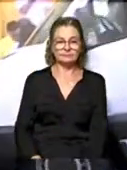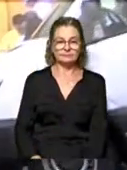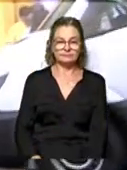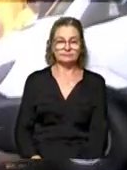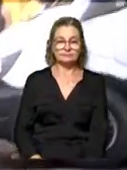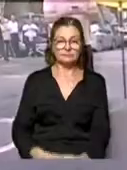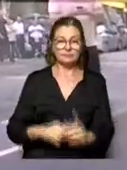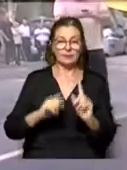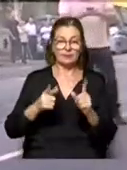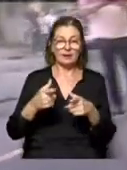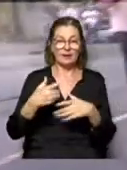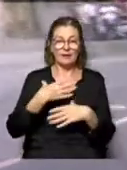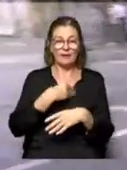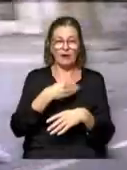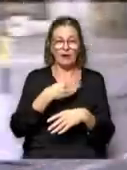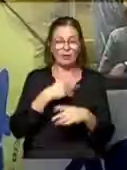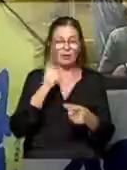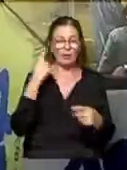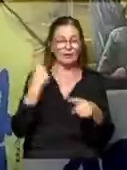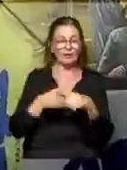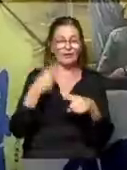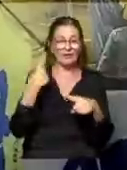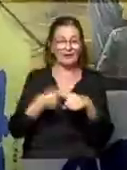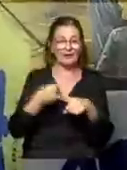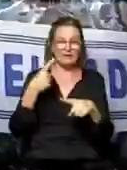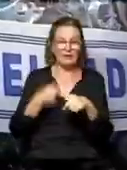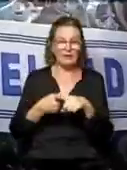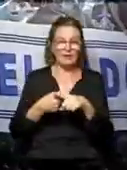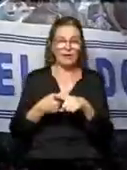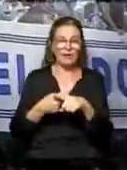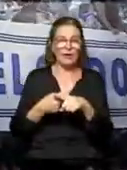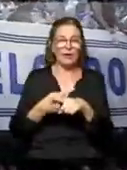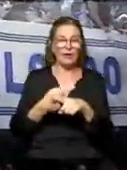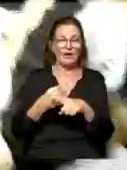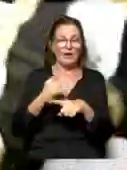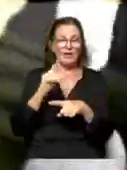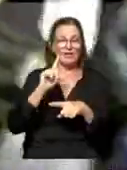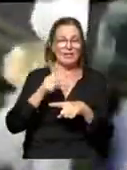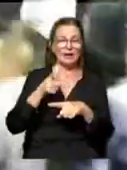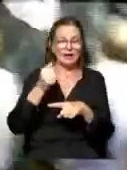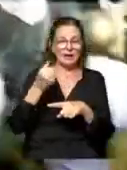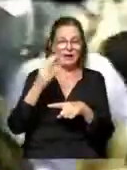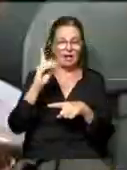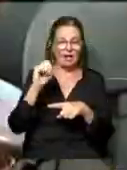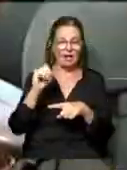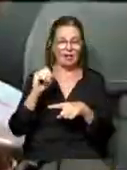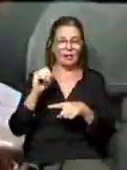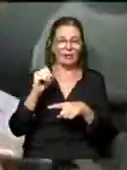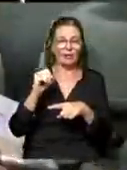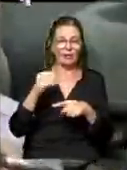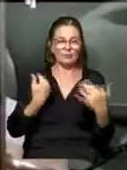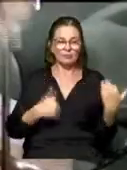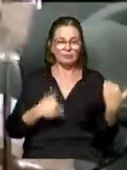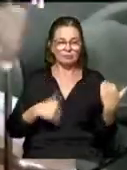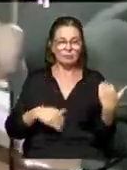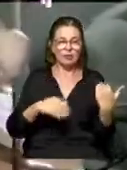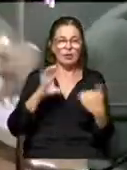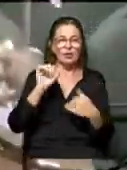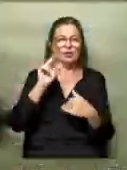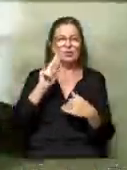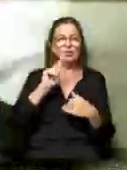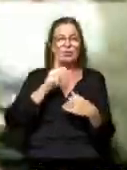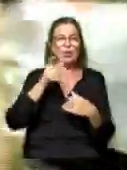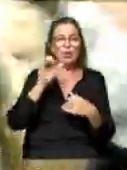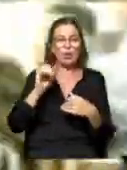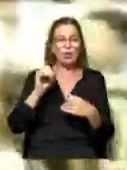La militancia nacionalista celebró el lanzamiento de la precandidatura de Álvaro Delgado al ritmo del emblemático Lucas Hugo y la presencia